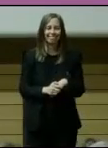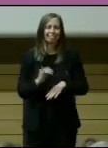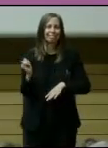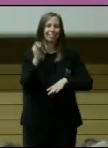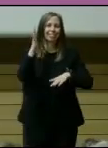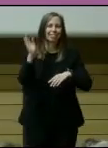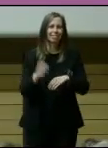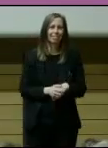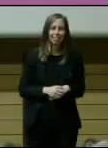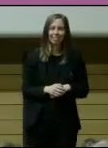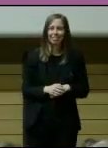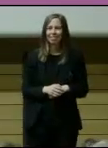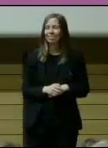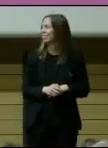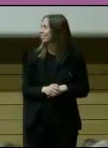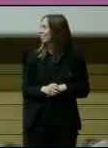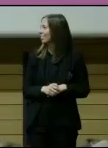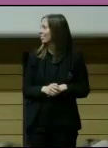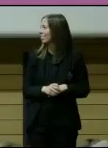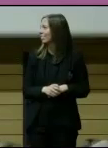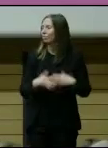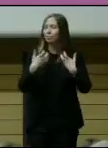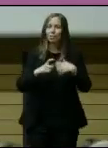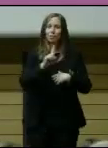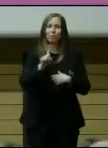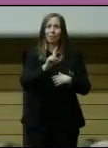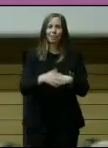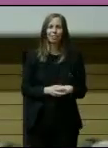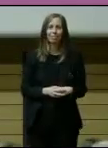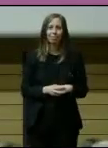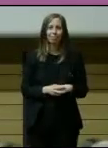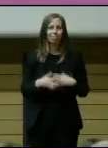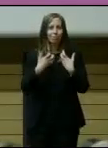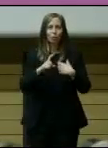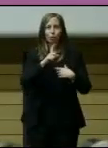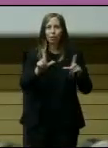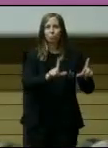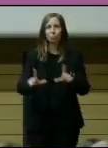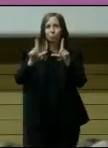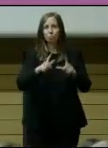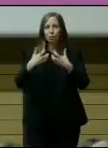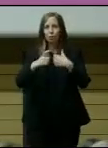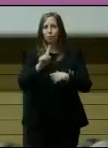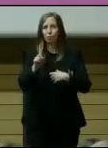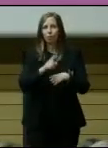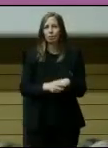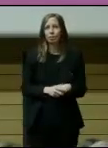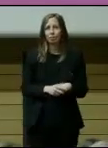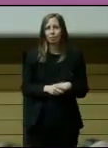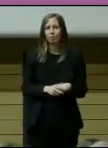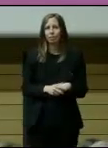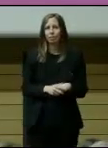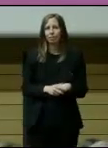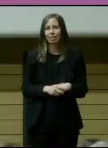Joder. No, claro, no funciona la presentación. Es una versión de